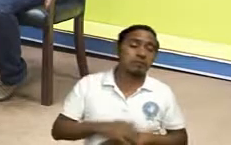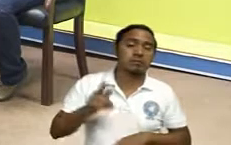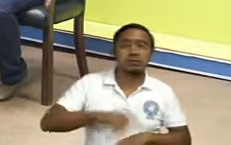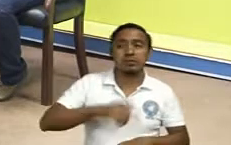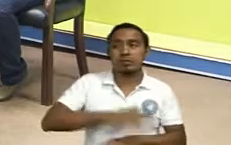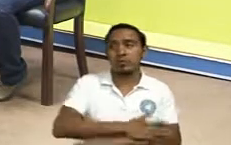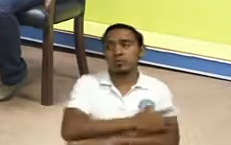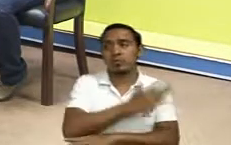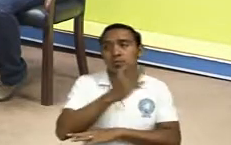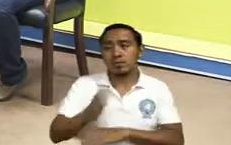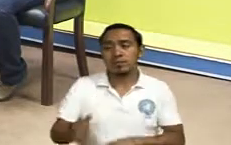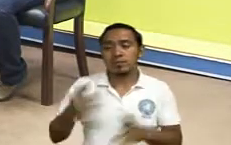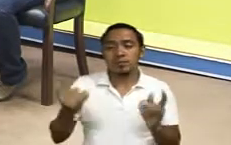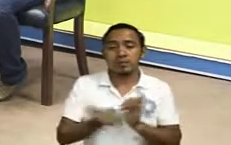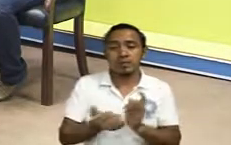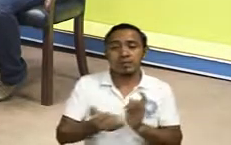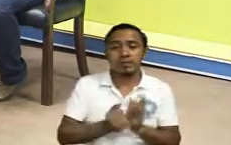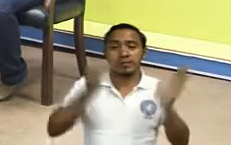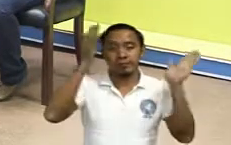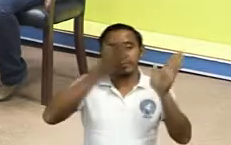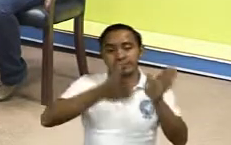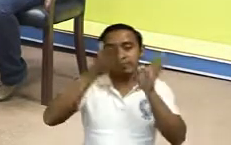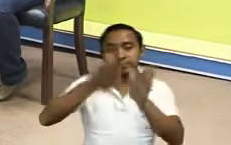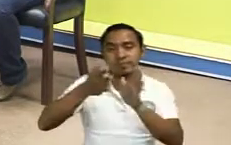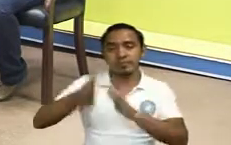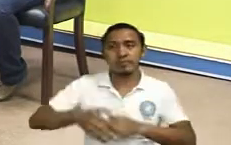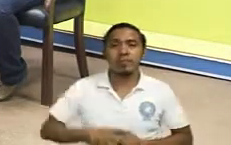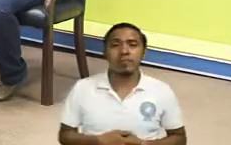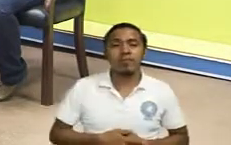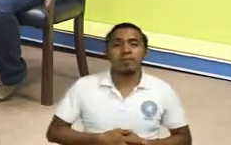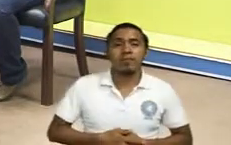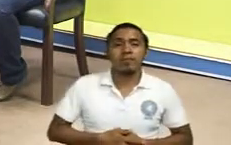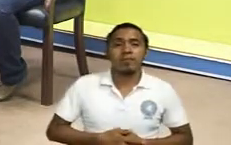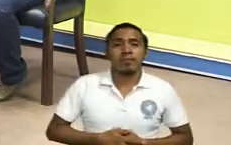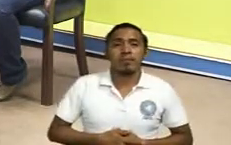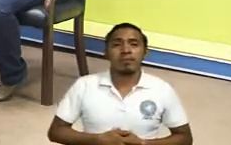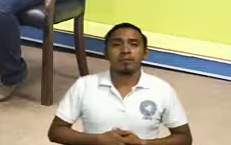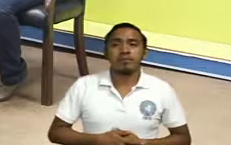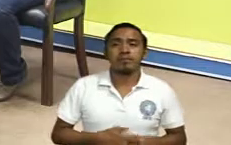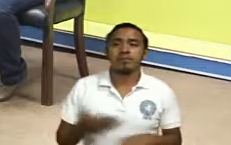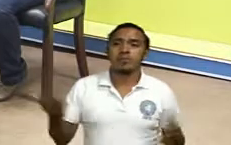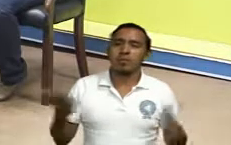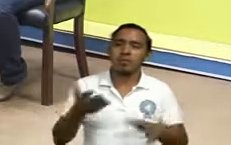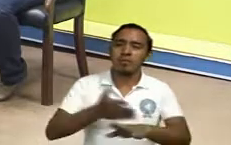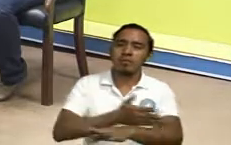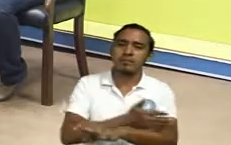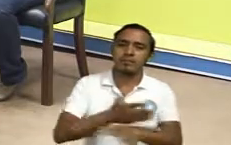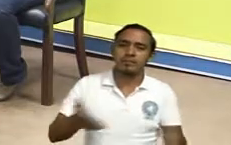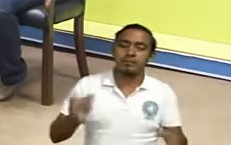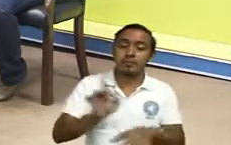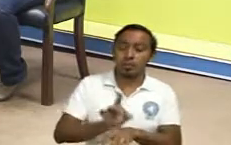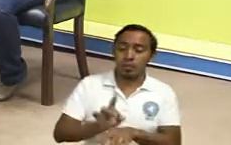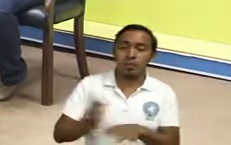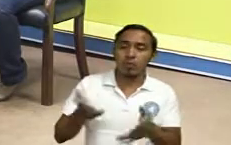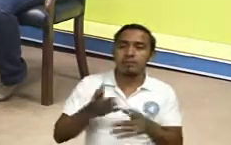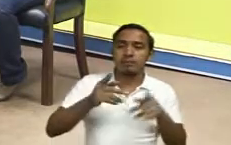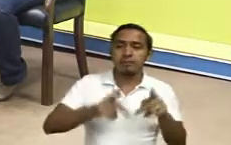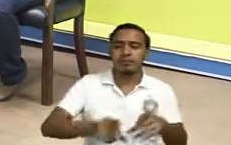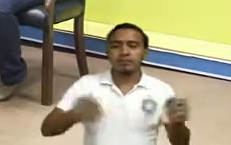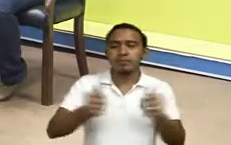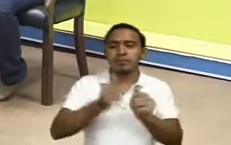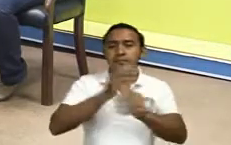el resto de su vida tiene que ser atendido. Hablemos de cómo era esa atención, doctora, a las personas